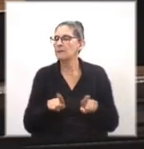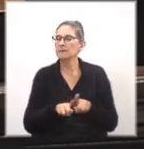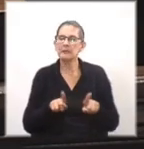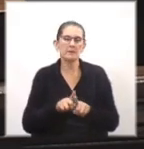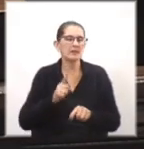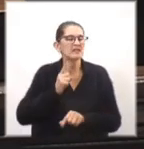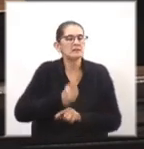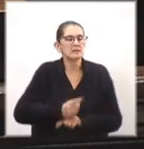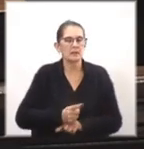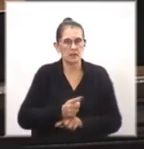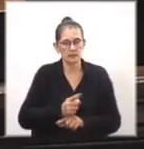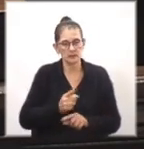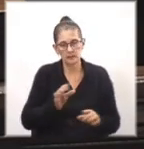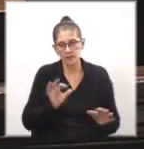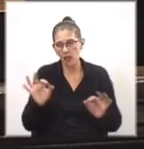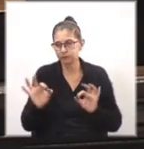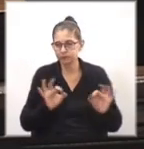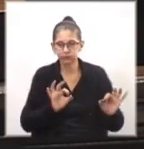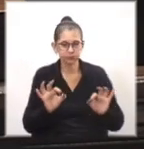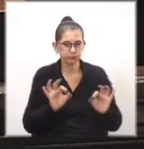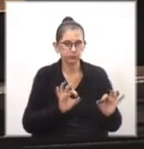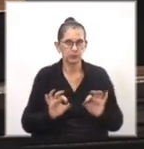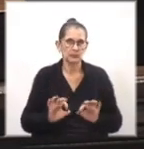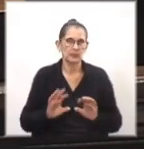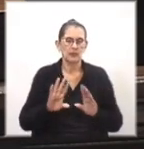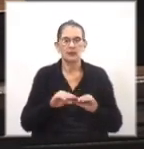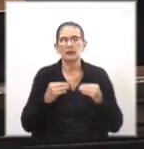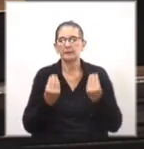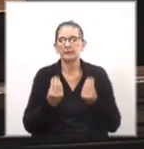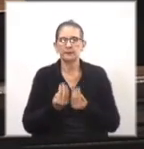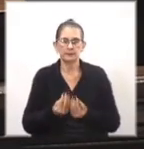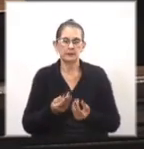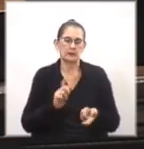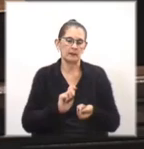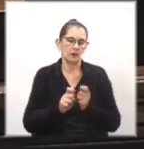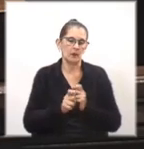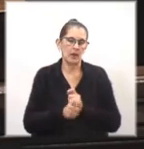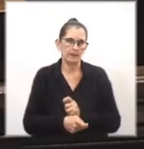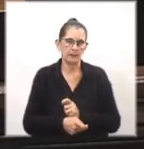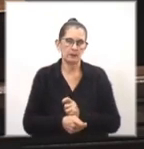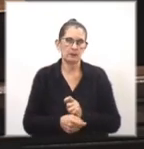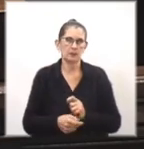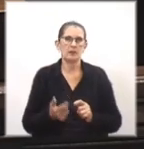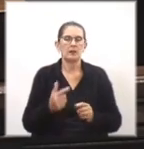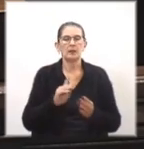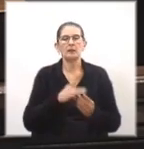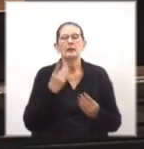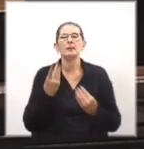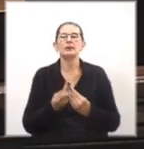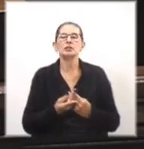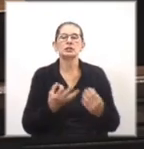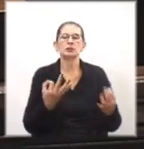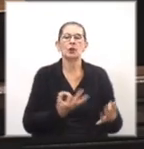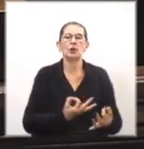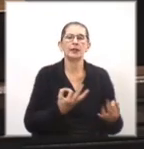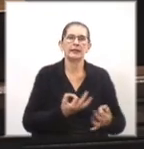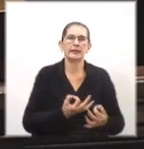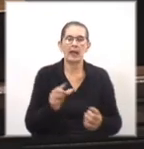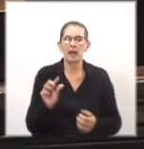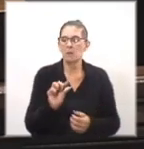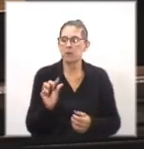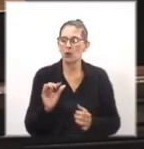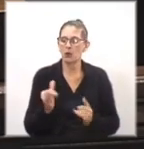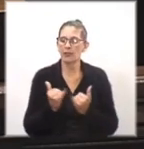exigencia, dada la multiplicidad de cambios del proyecto original en pocos